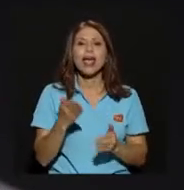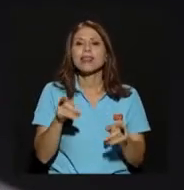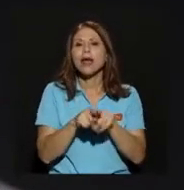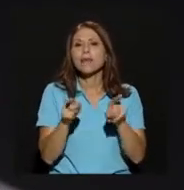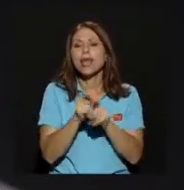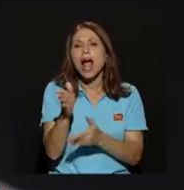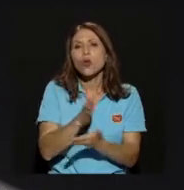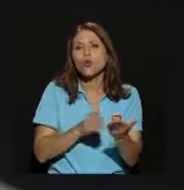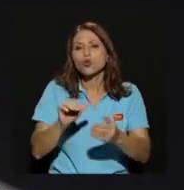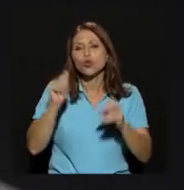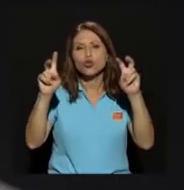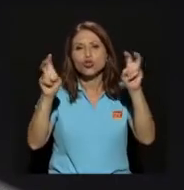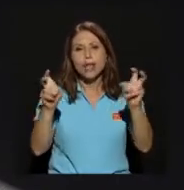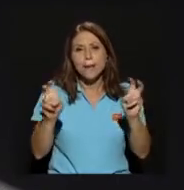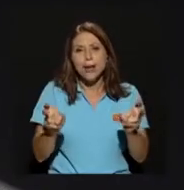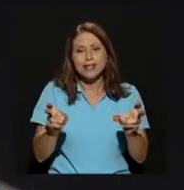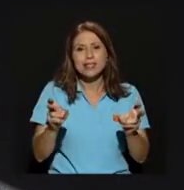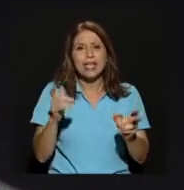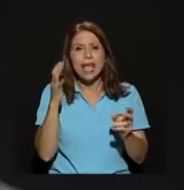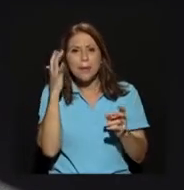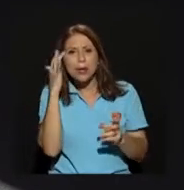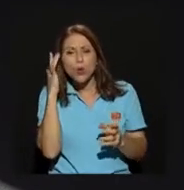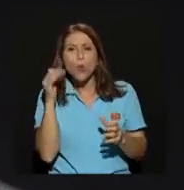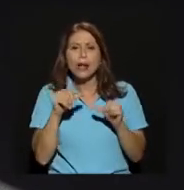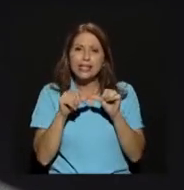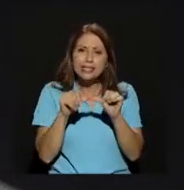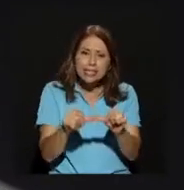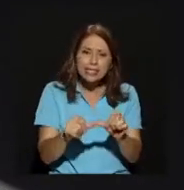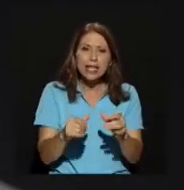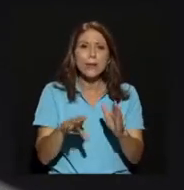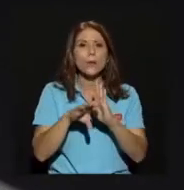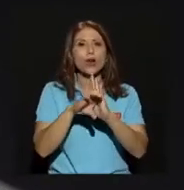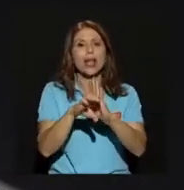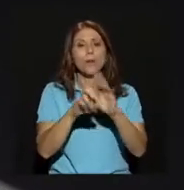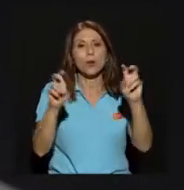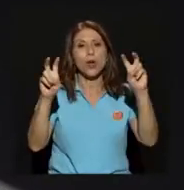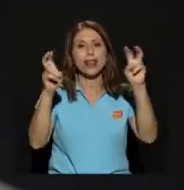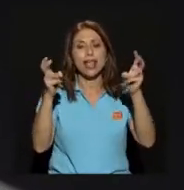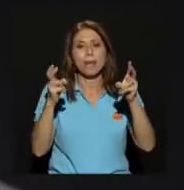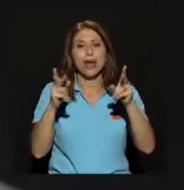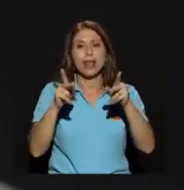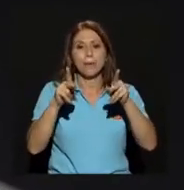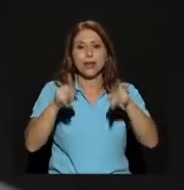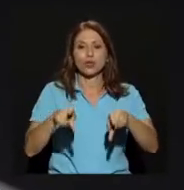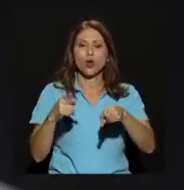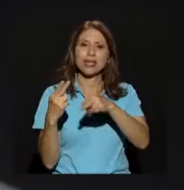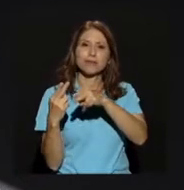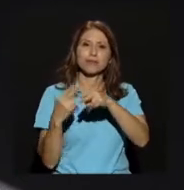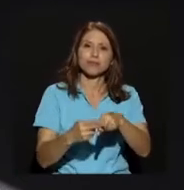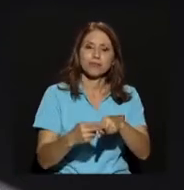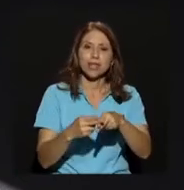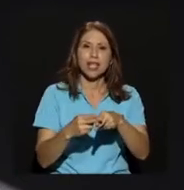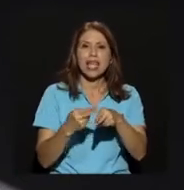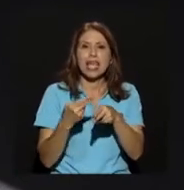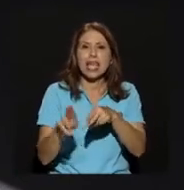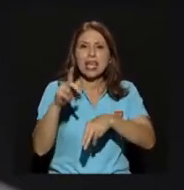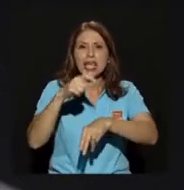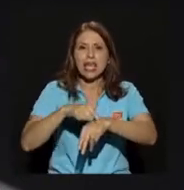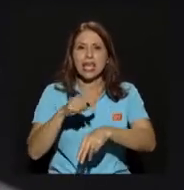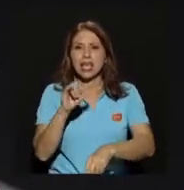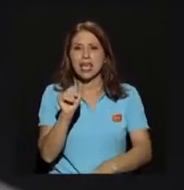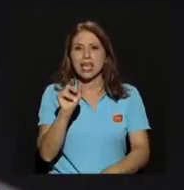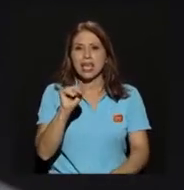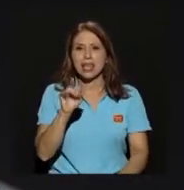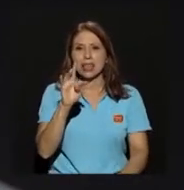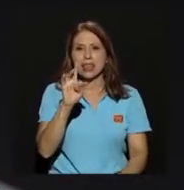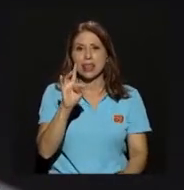que nos preocupan y que siguen en preocupación, como por ejemplo el tema de los interinos. Entonces hay una comisión en la cual yo